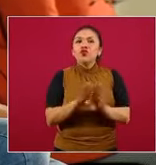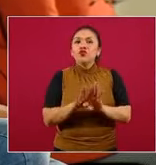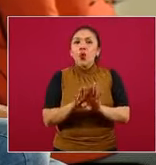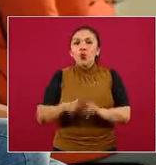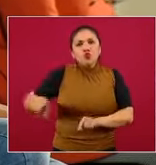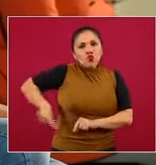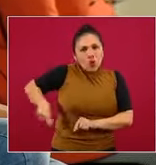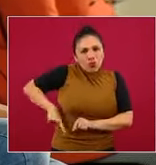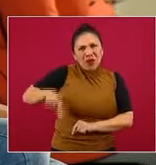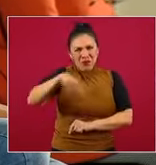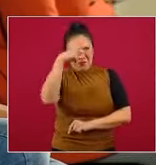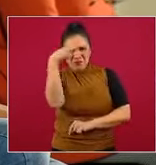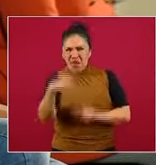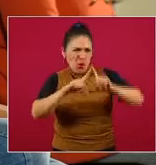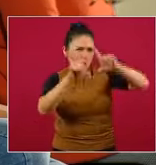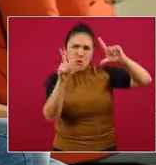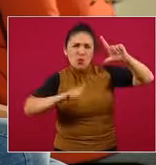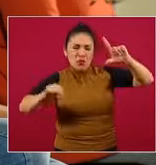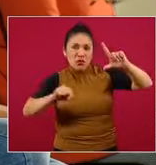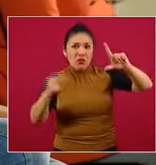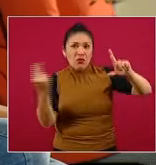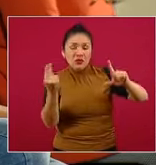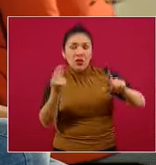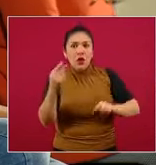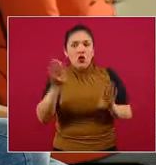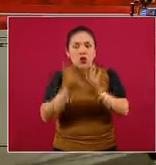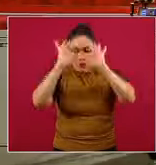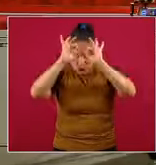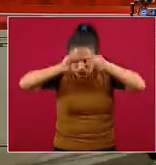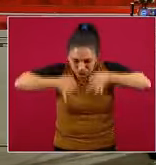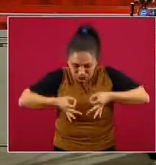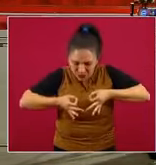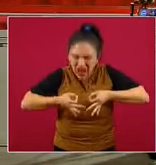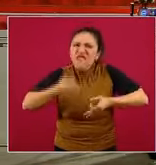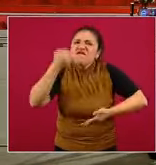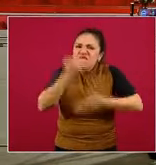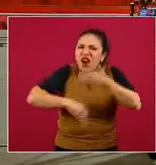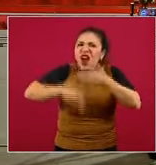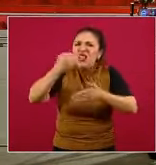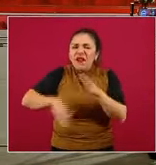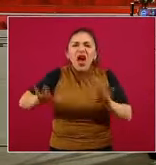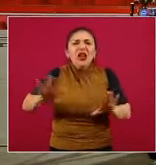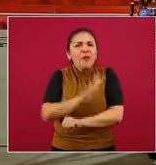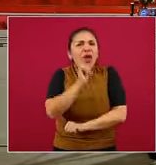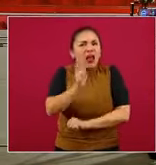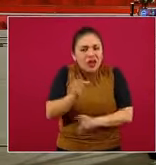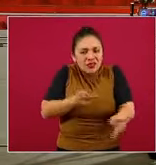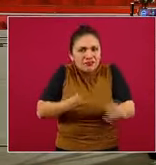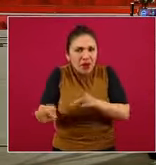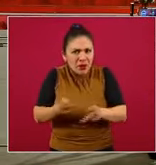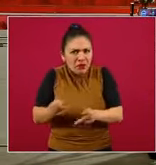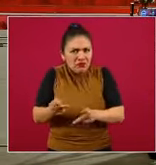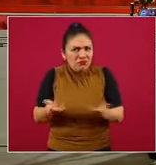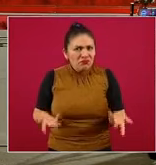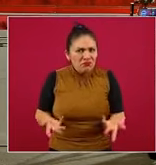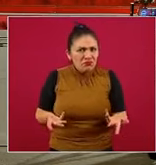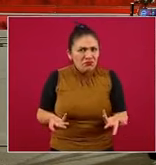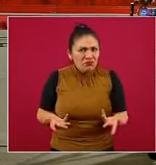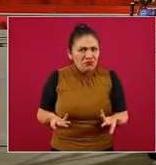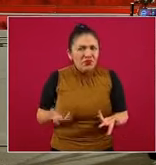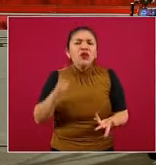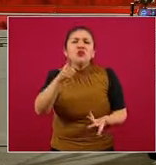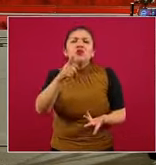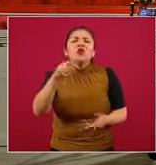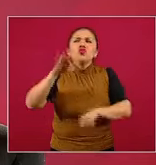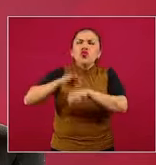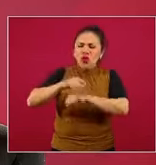el gobierno o México en general haga una introspección de ver qué es lo que tiene que cambiar en su estrategia? ¿Qué está viendo el